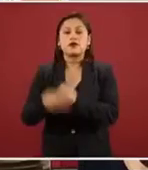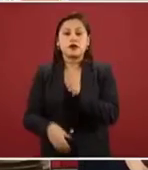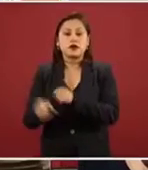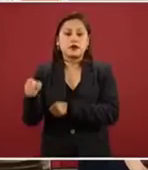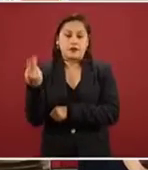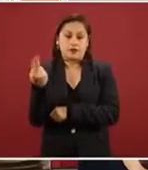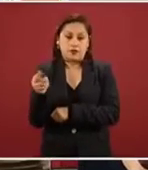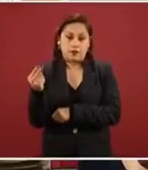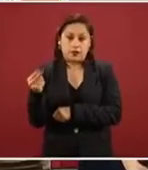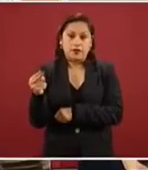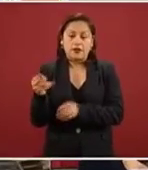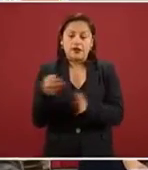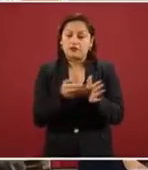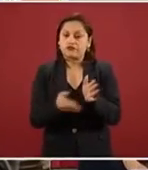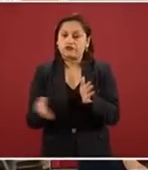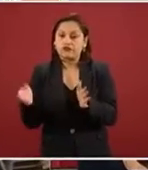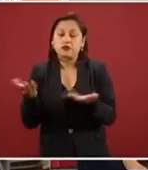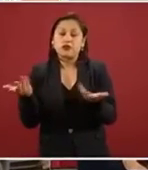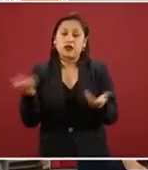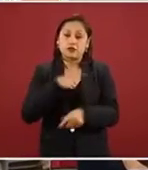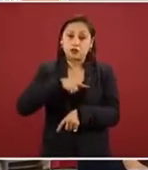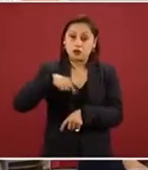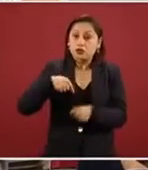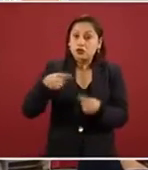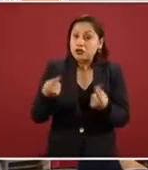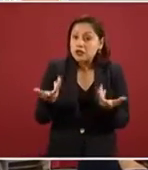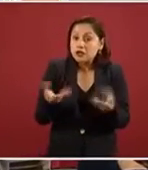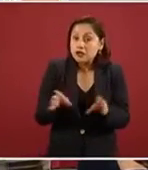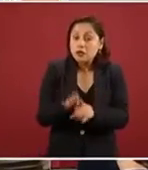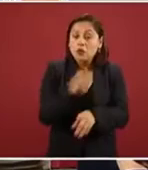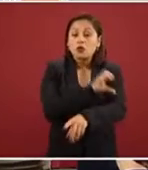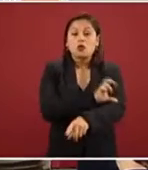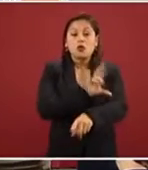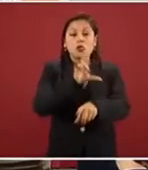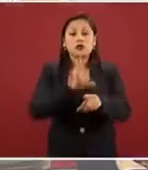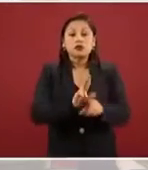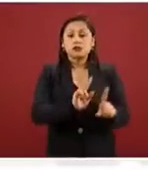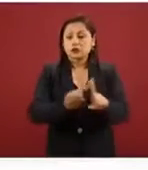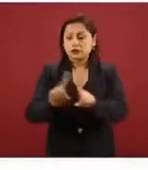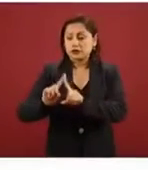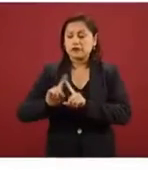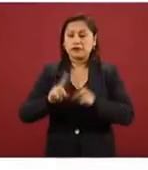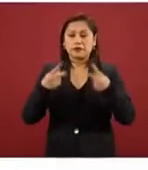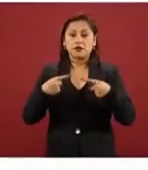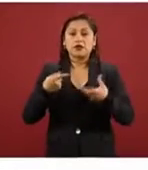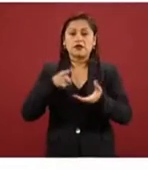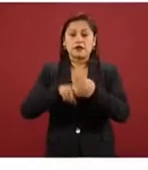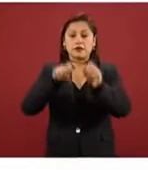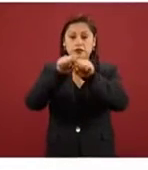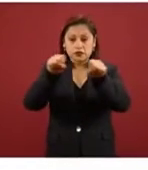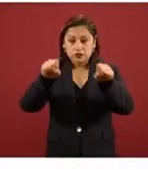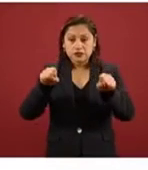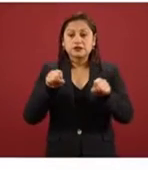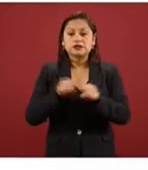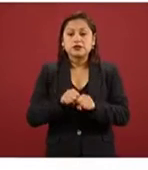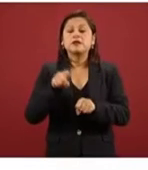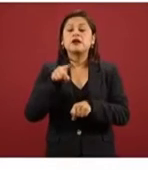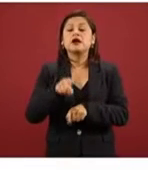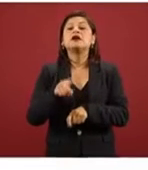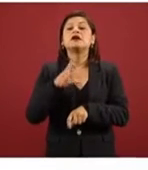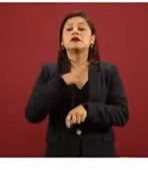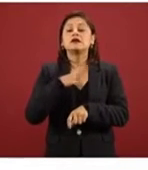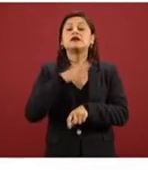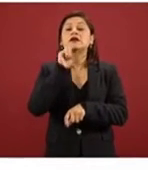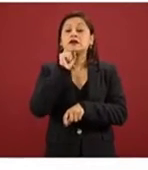de noviembre. Para ello, una extraordinaria coordinación entre los integrantes del sistema y una muy buena